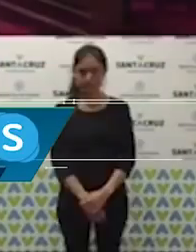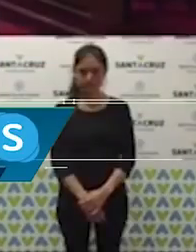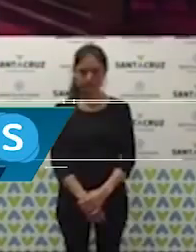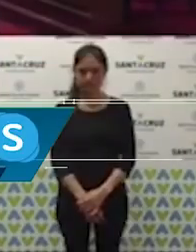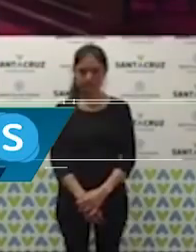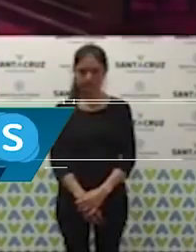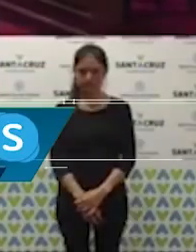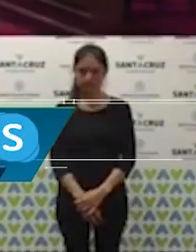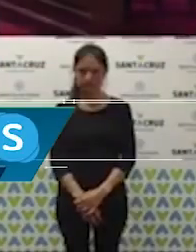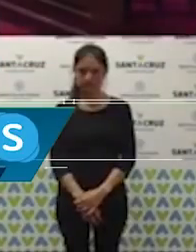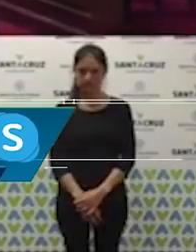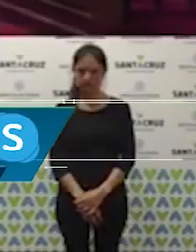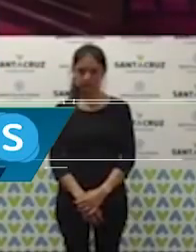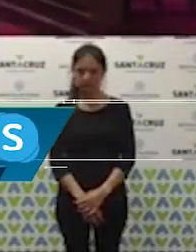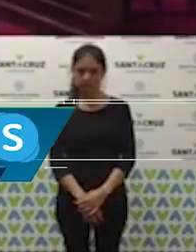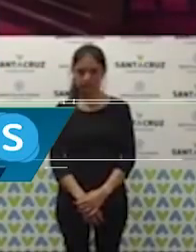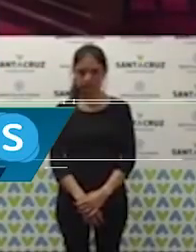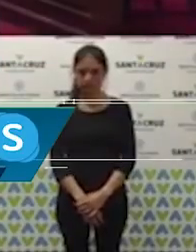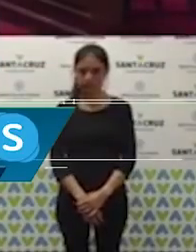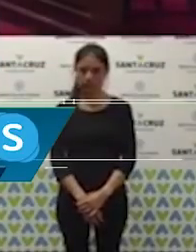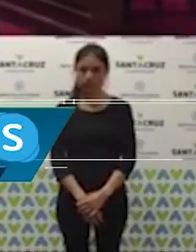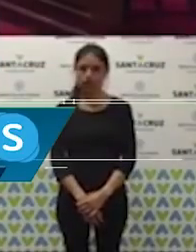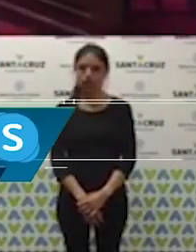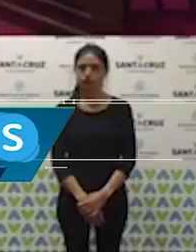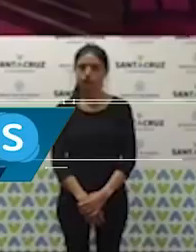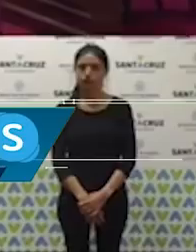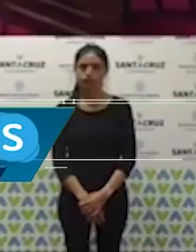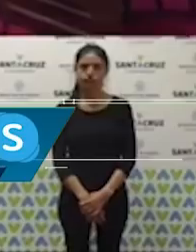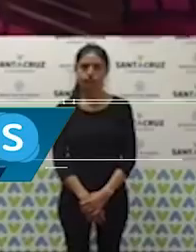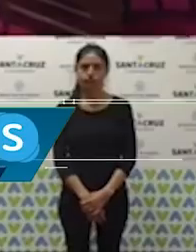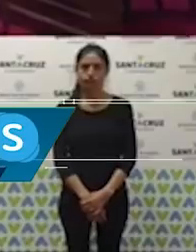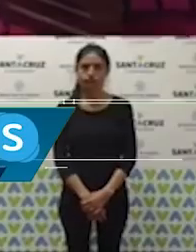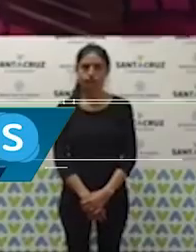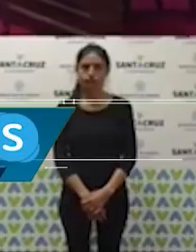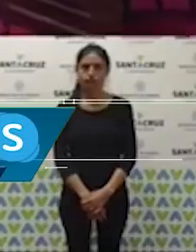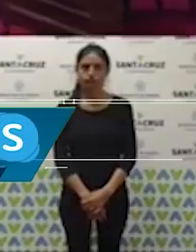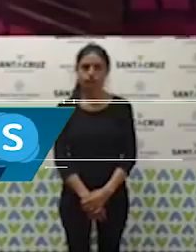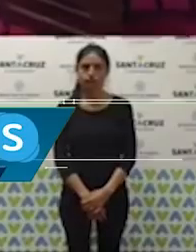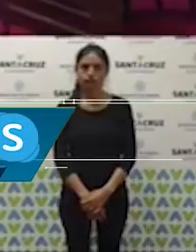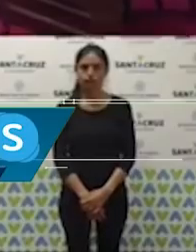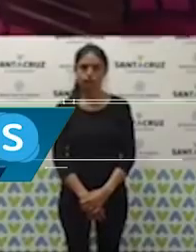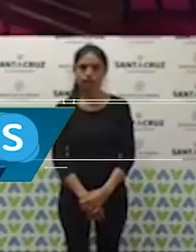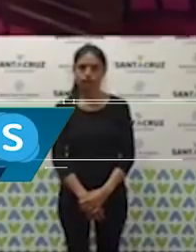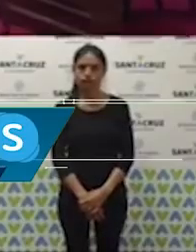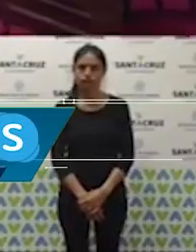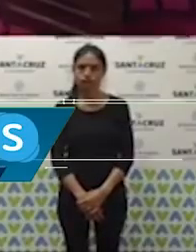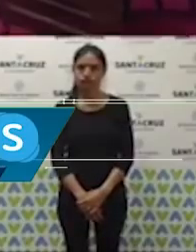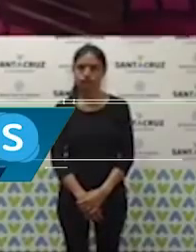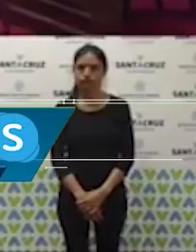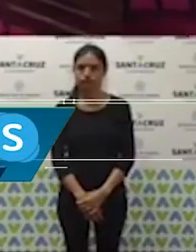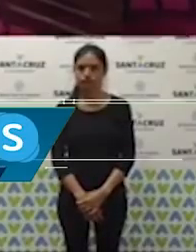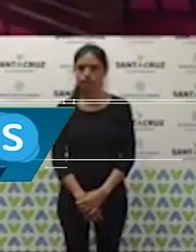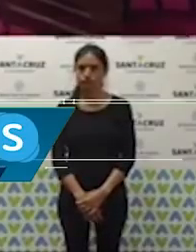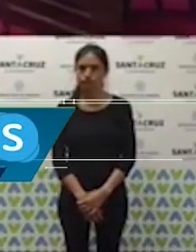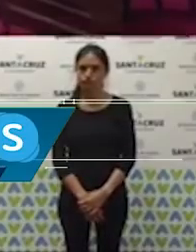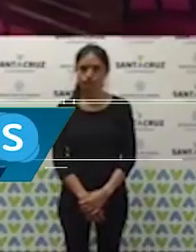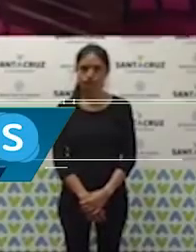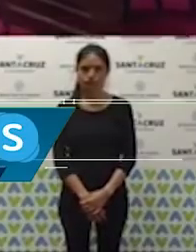una moción de censura que despojaría al PSOE del poder junto con Podemos, y estaría Nueva Canaria, los Gomeros y Coalición Canaria y el